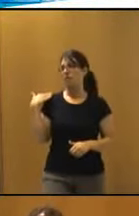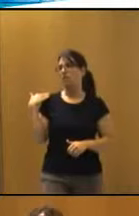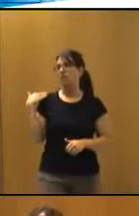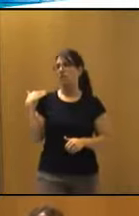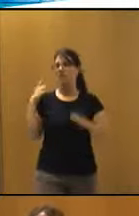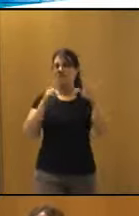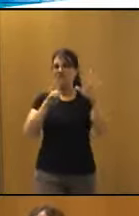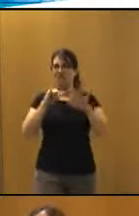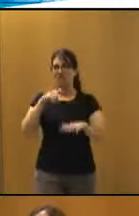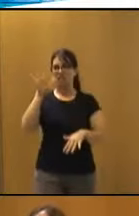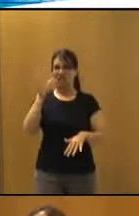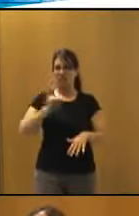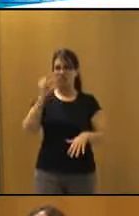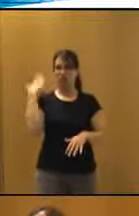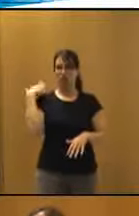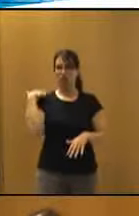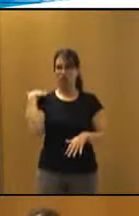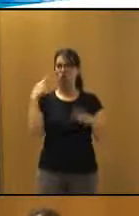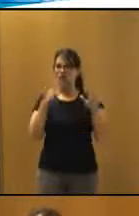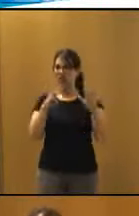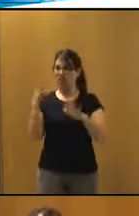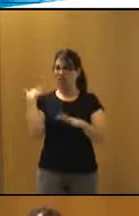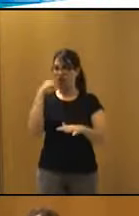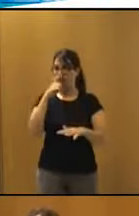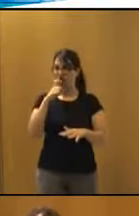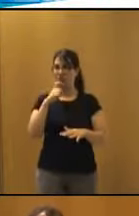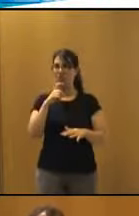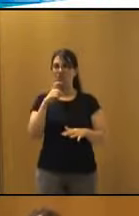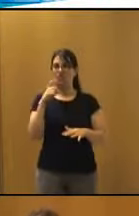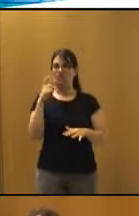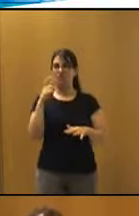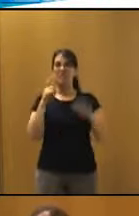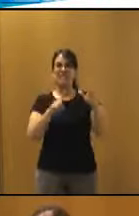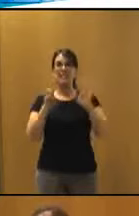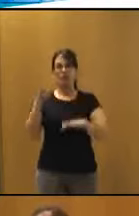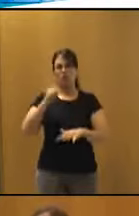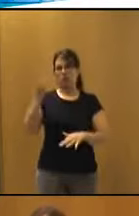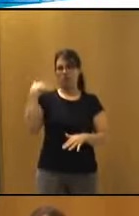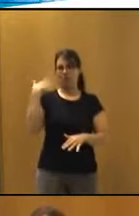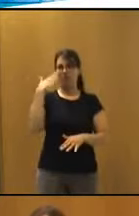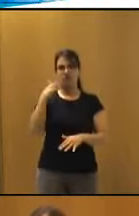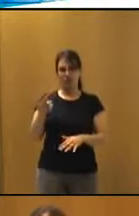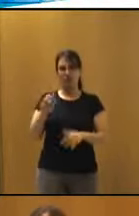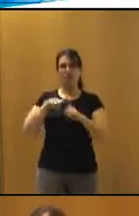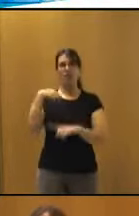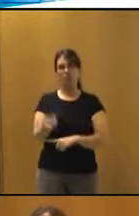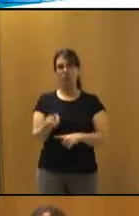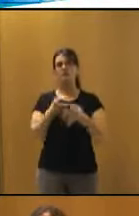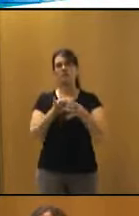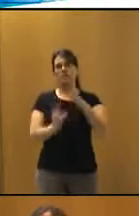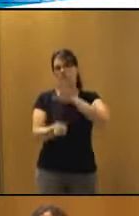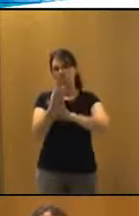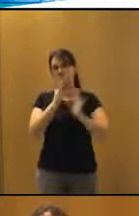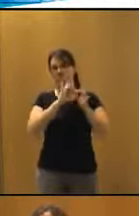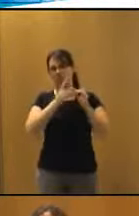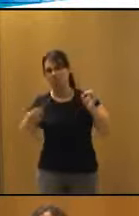el 68 en Francia. Y después comunicamos con revistas, con webs, hacemos ferias. Acá hacemos una que se llama Vivir